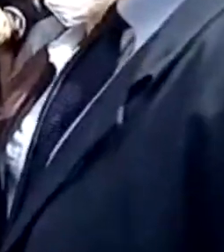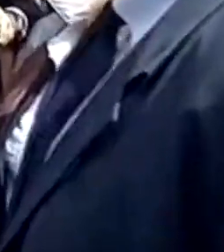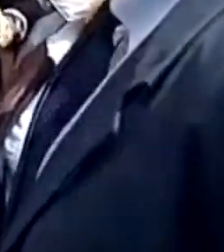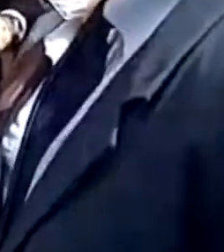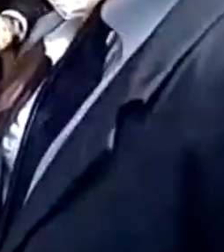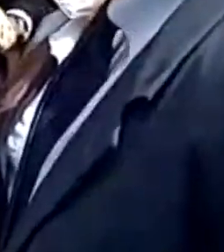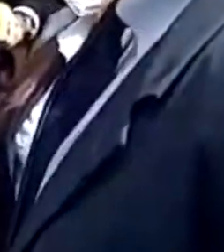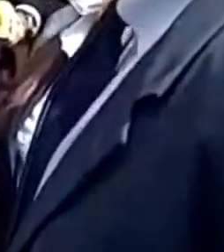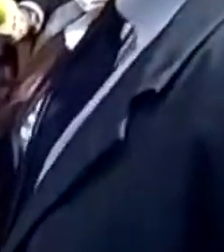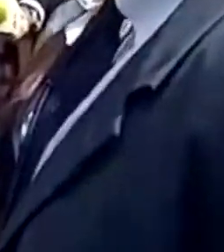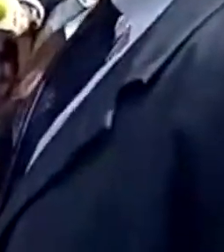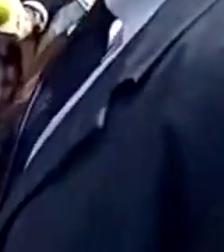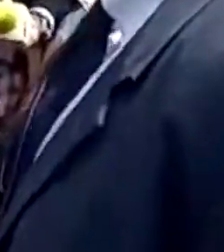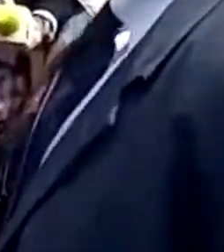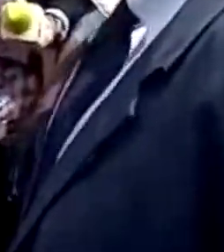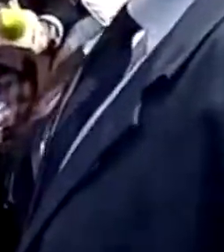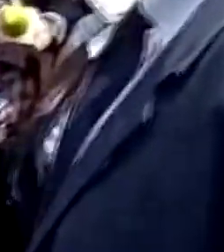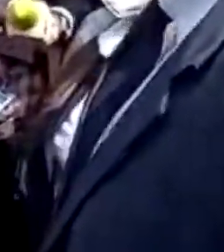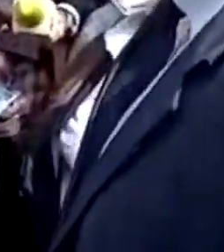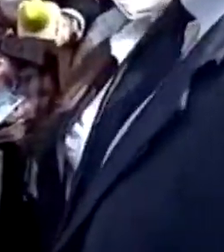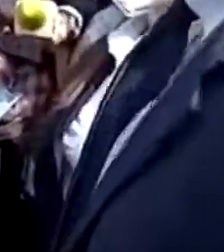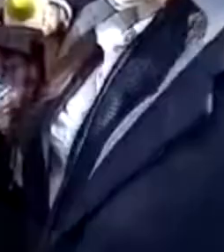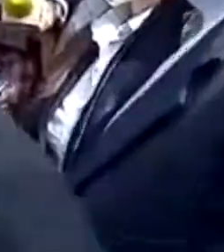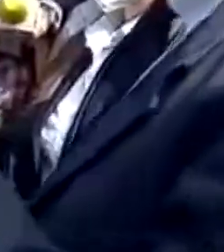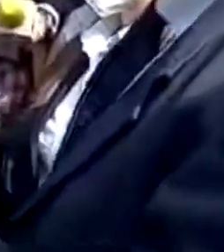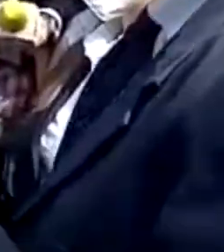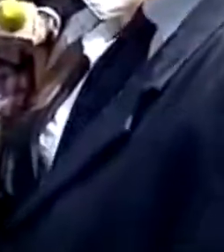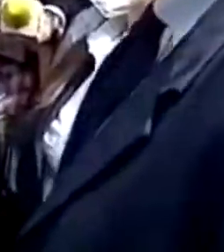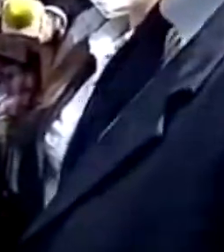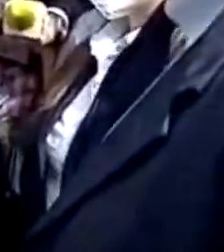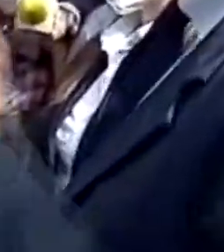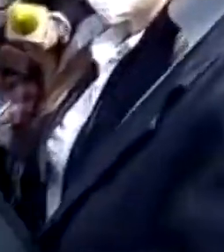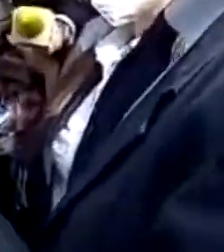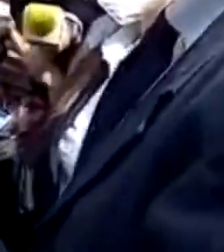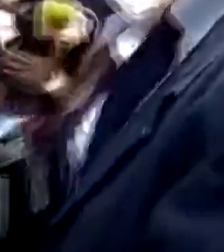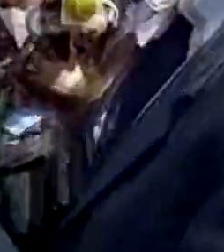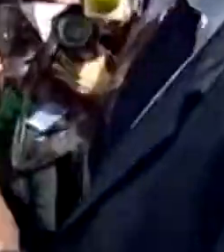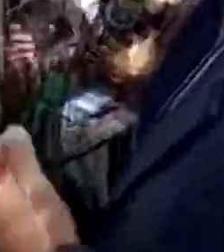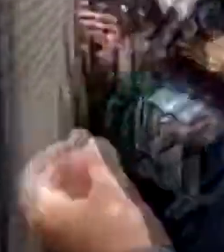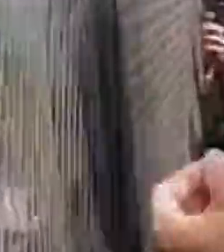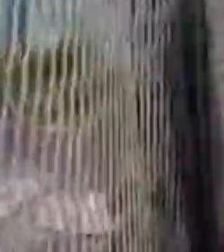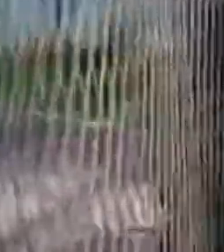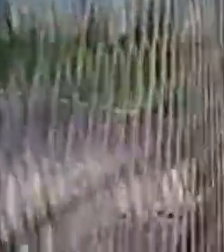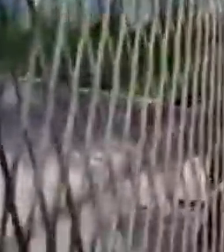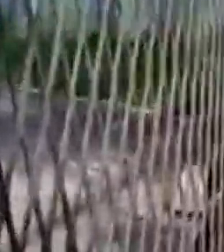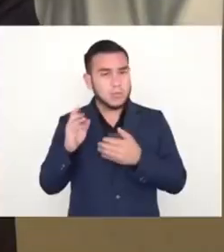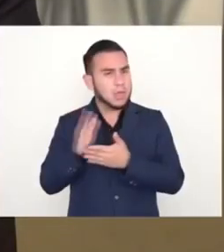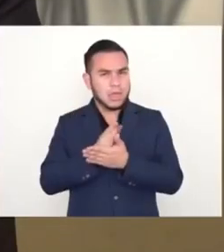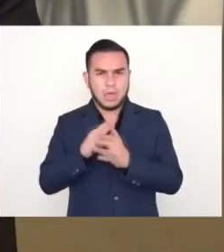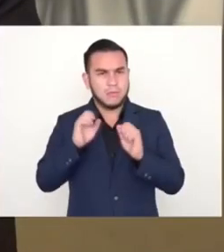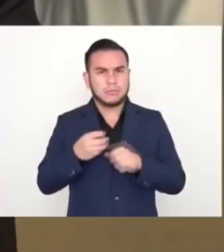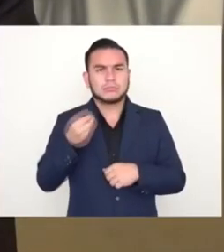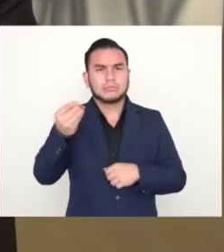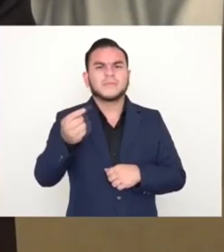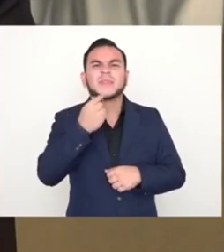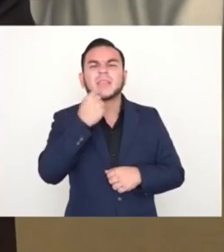conforme a los intereses de la institución armada y no están haciendo una valoración conforme a los derechos humanos. El